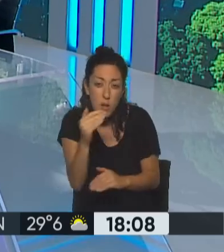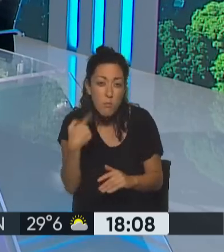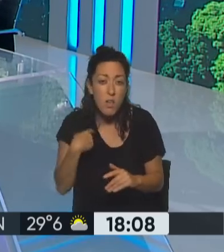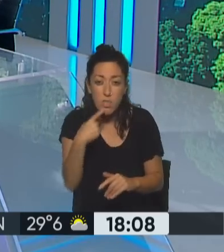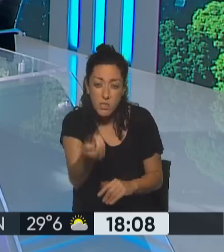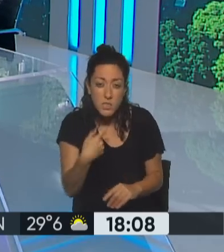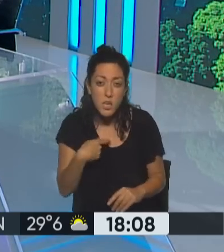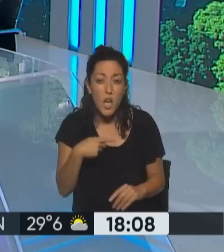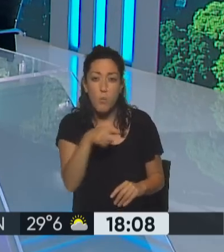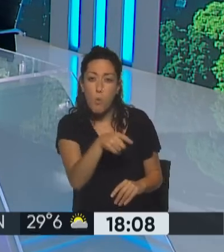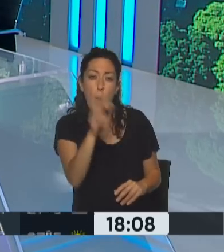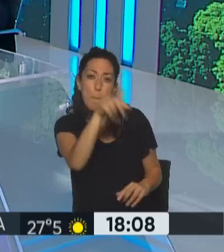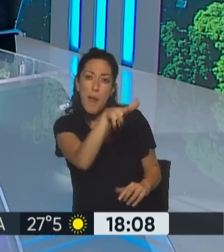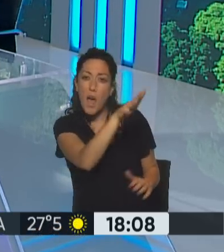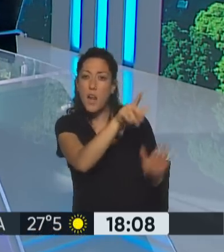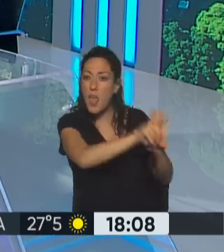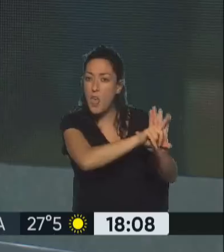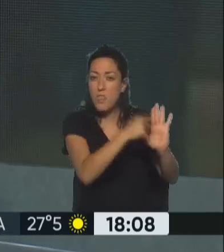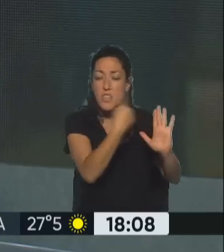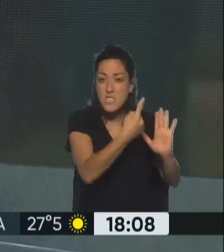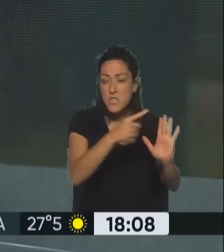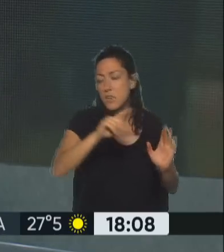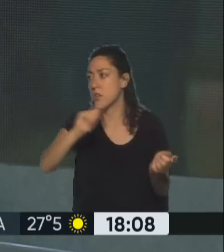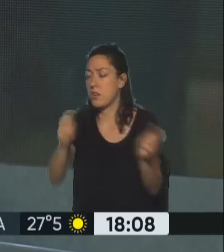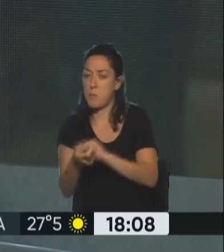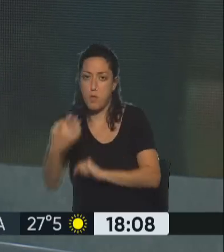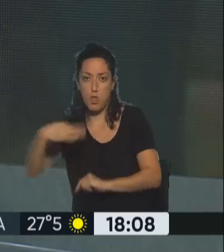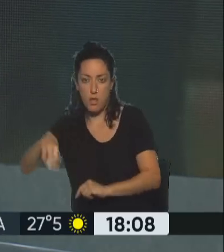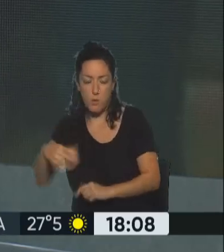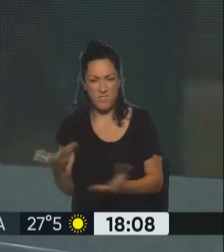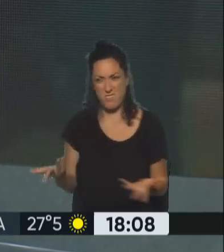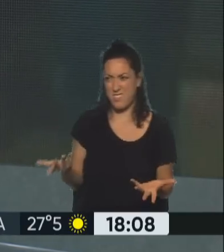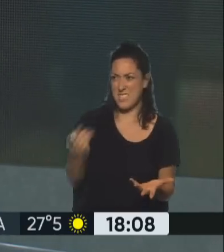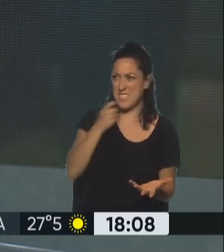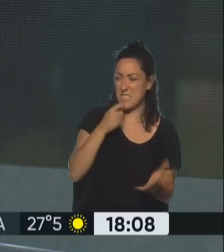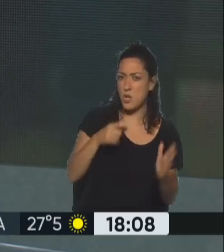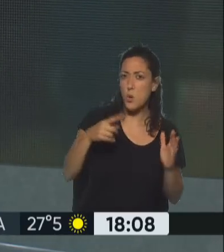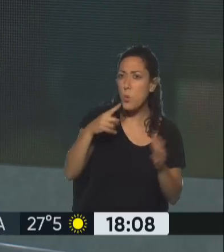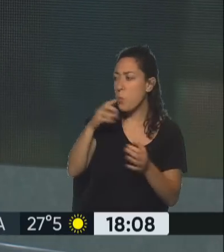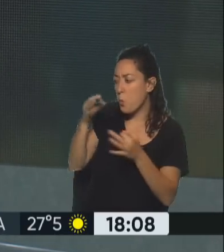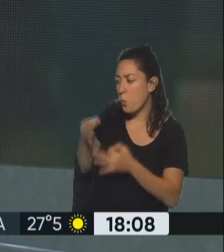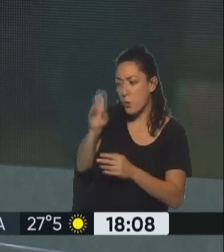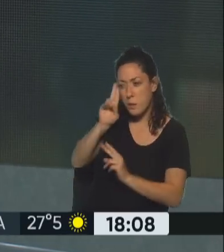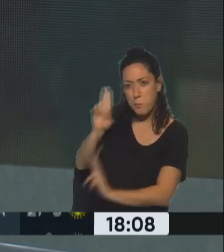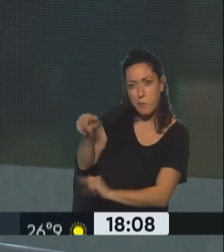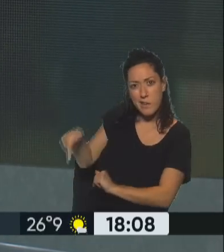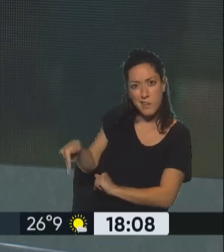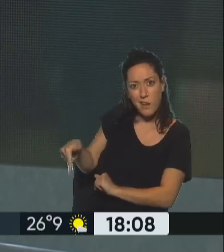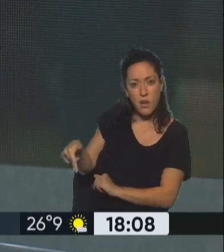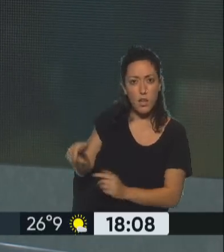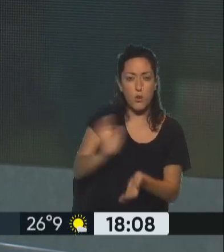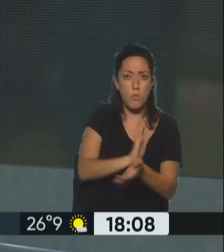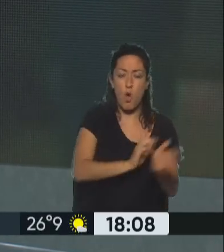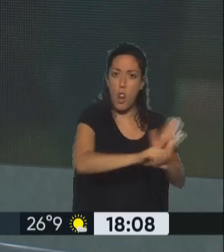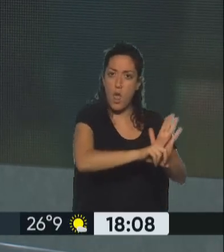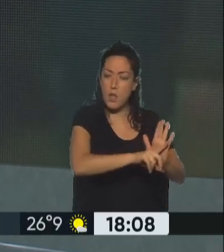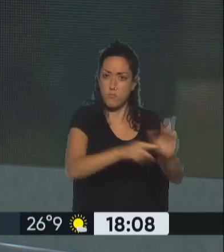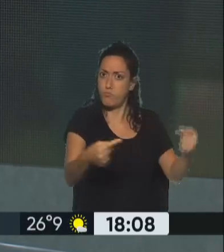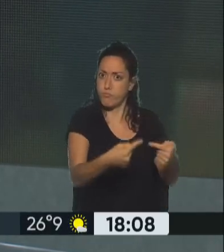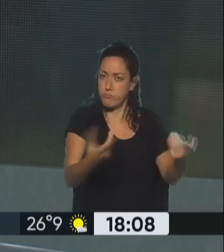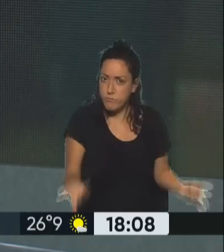esto otro. Entonces, si cumple con el fallo de la ley, incumple el presupuesto nacional. Exactamente. Esta es una primera cuestión. La segunda cuestión es